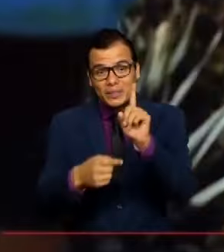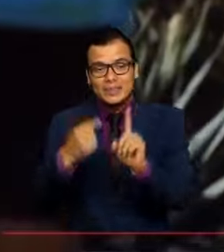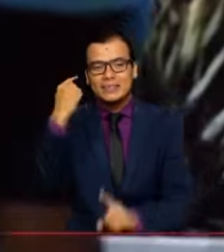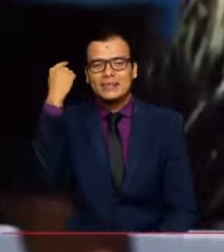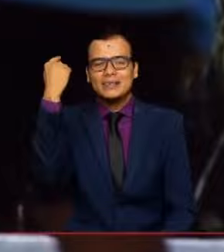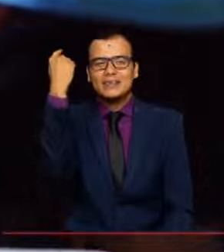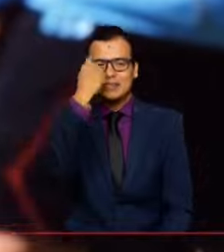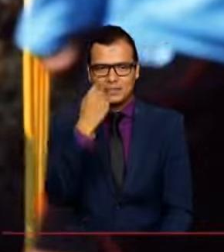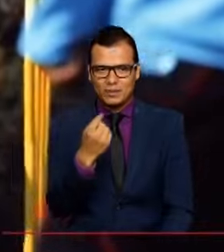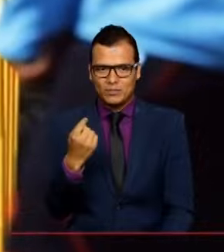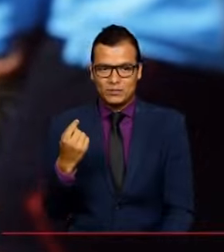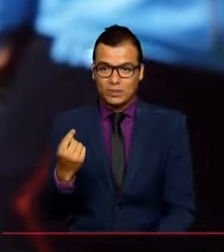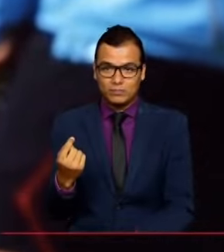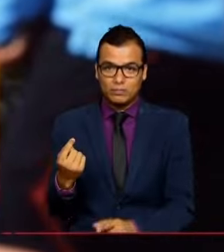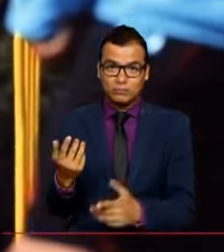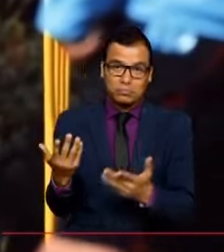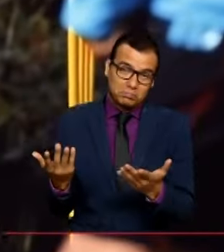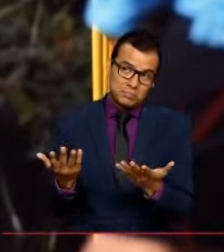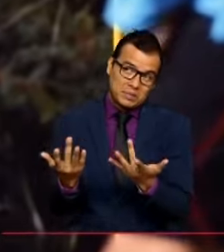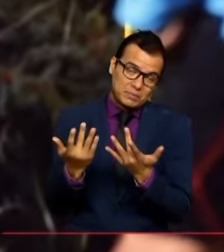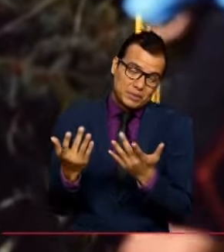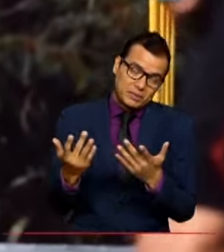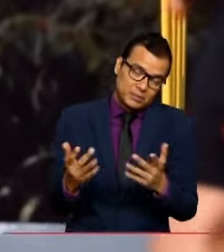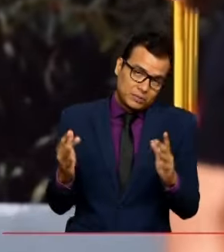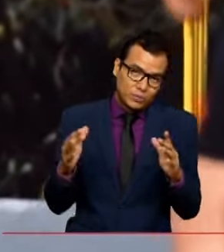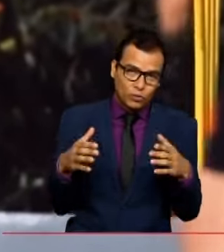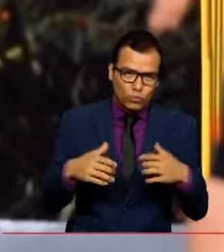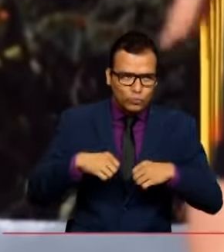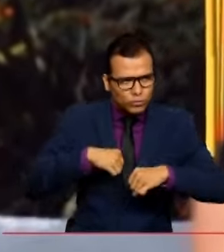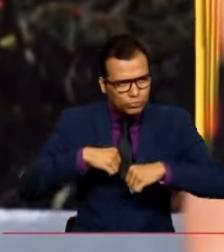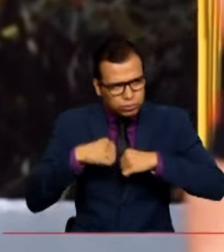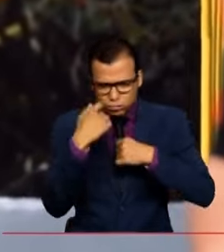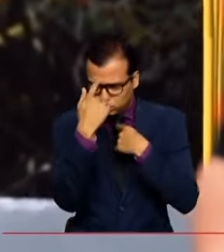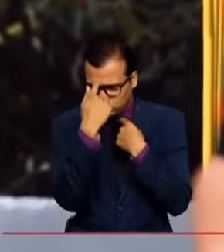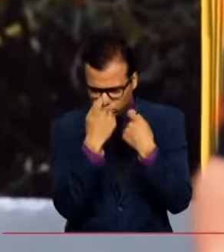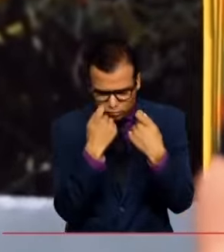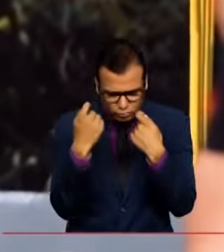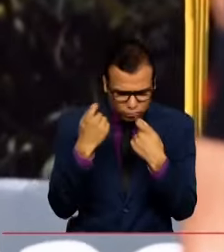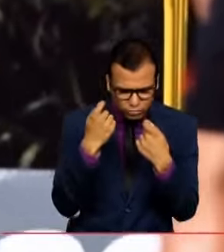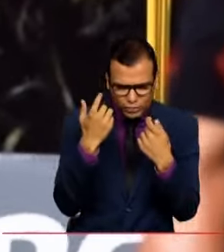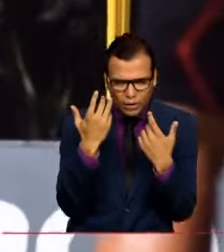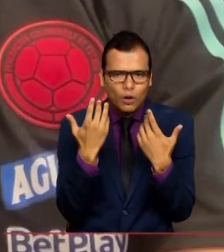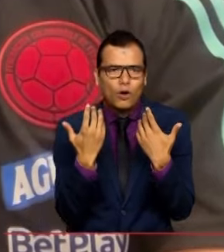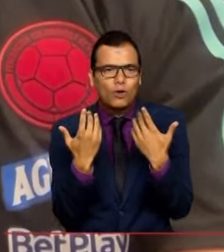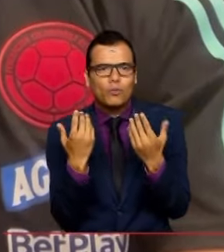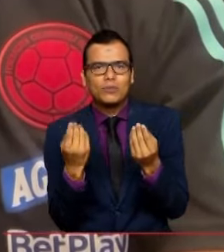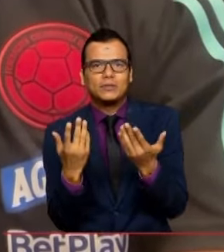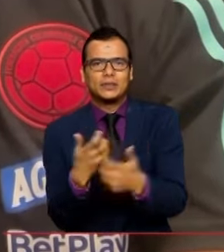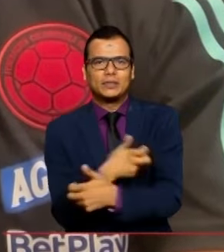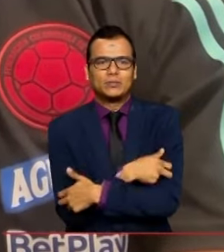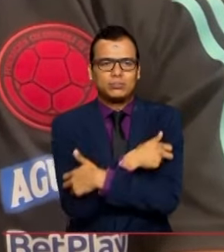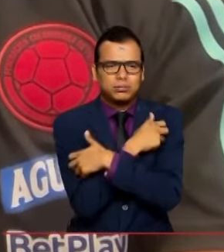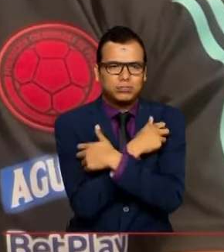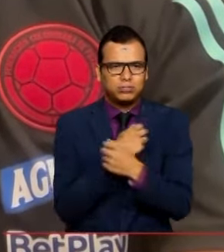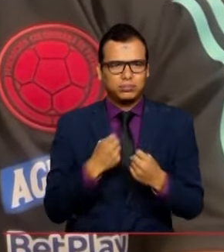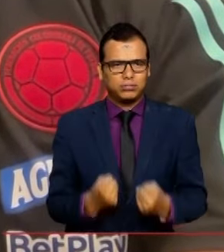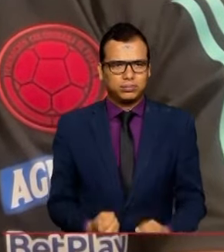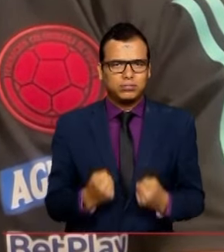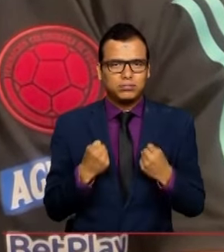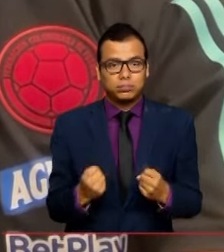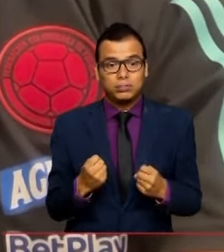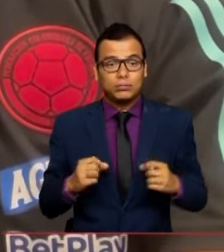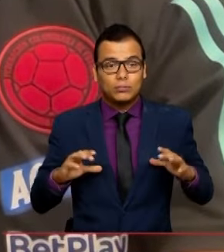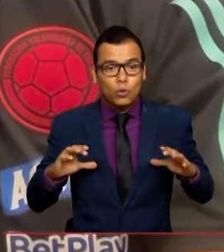del equipo, la mística del equipo, la idea, la energía con la energía que terminó el